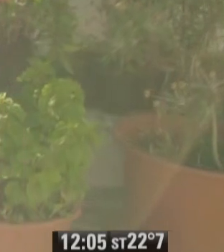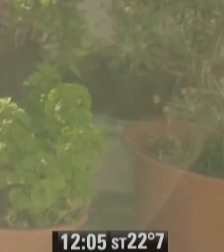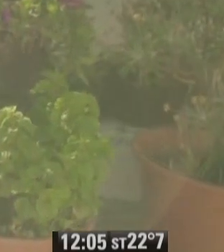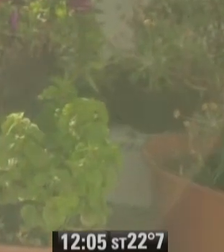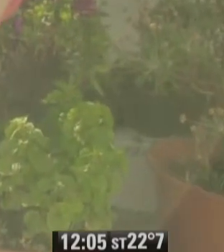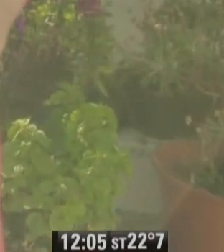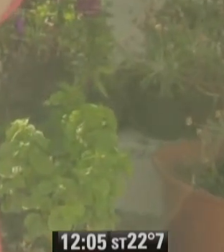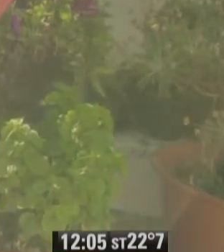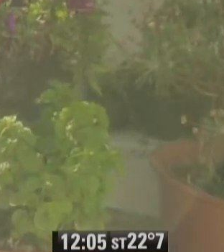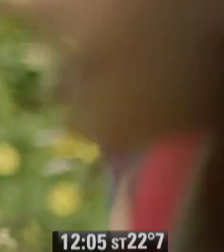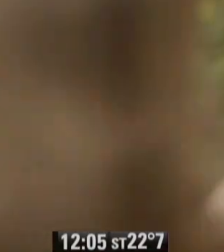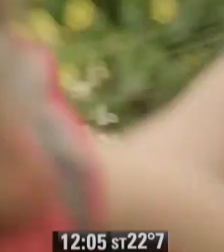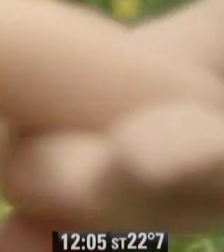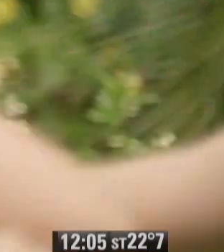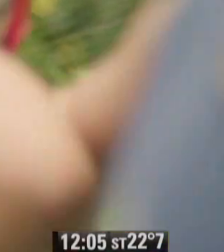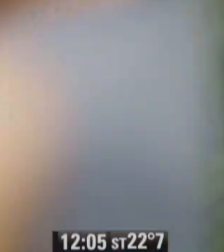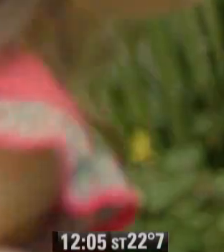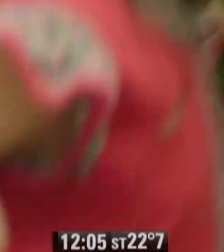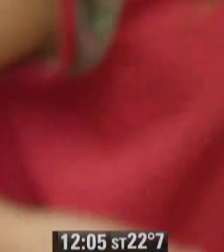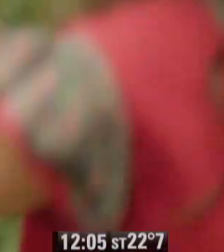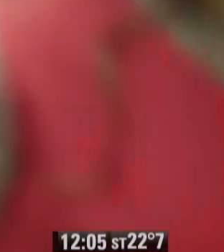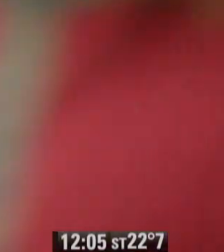de verano.